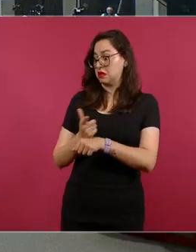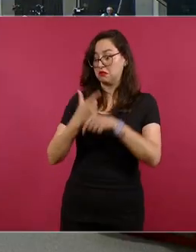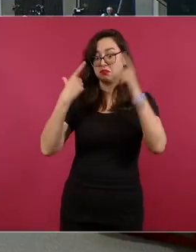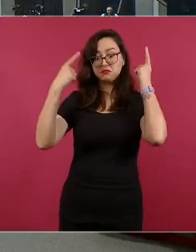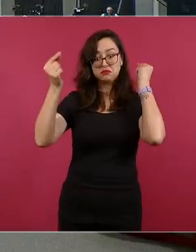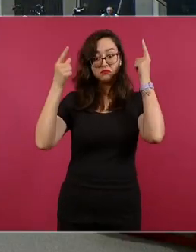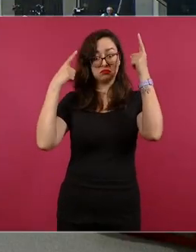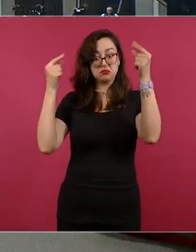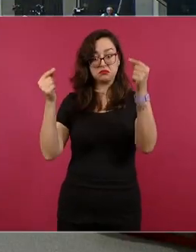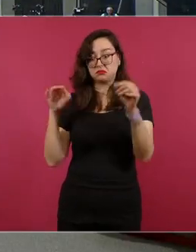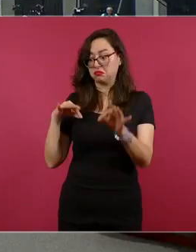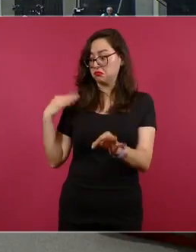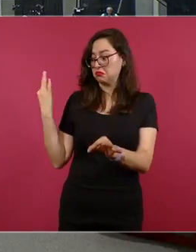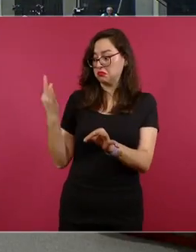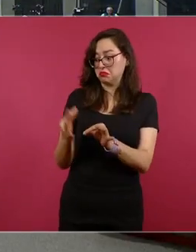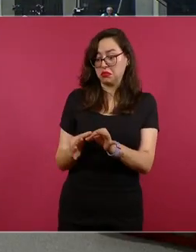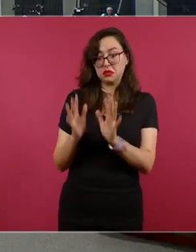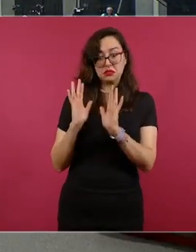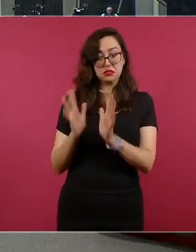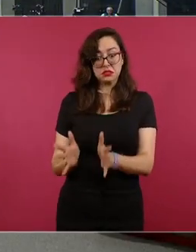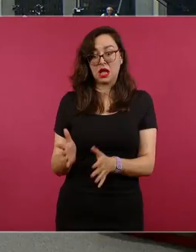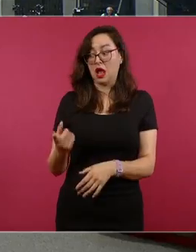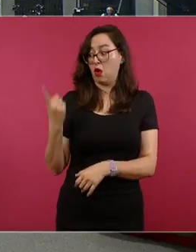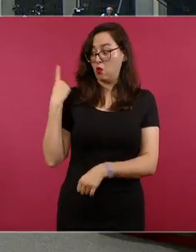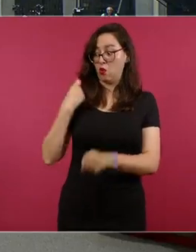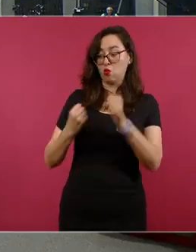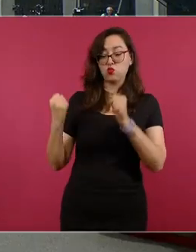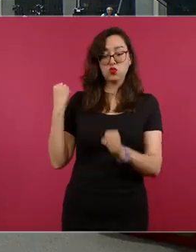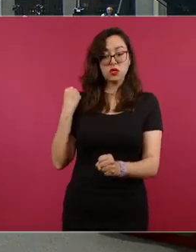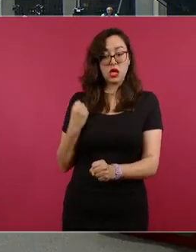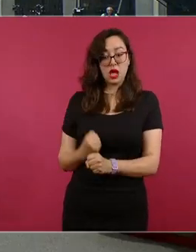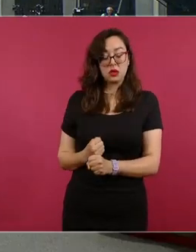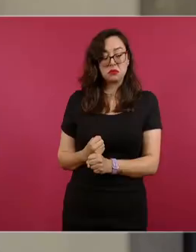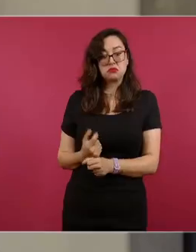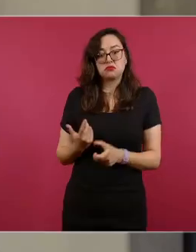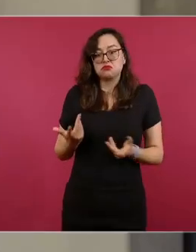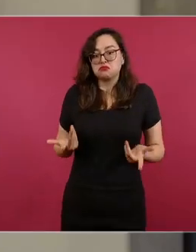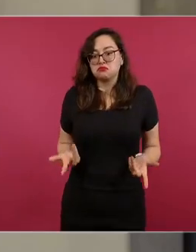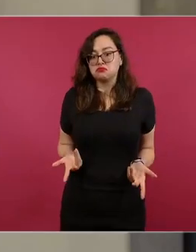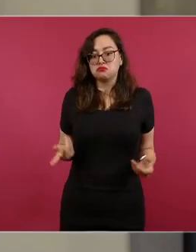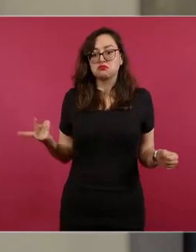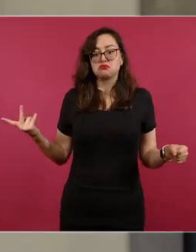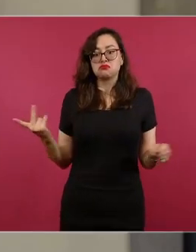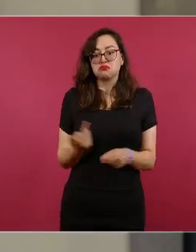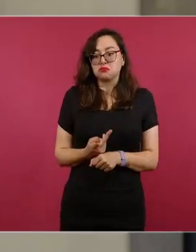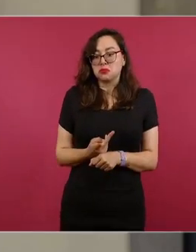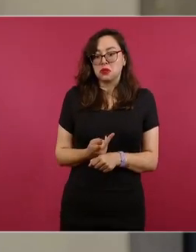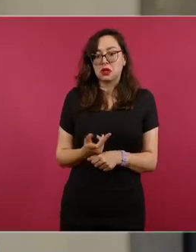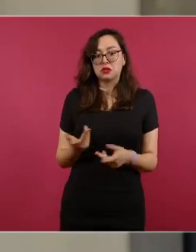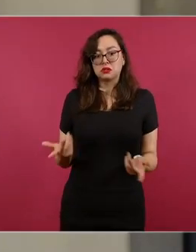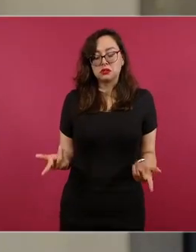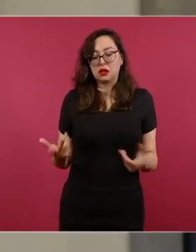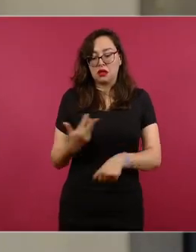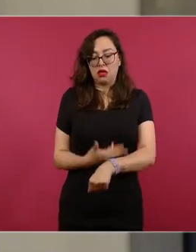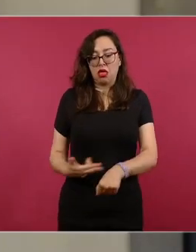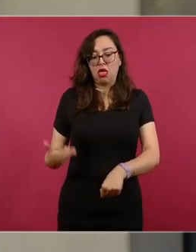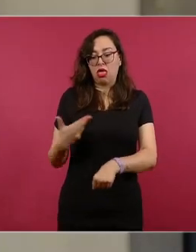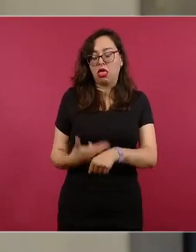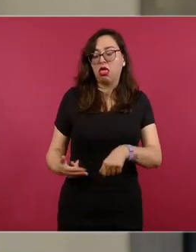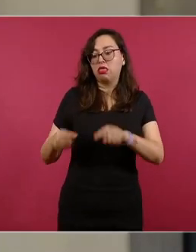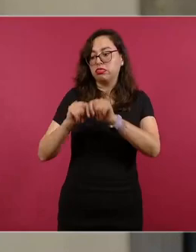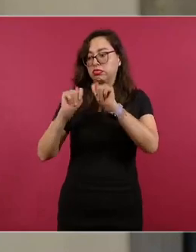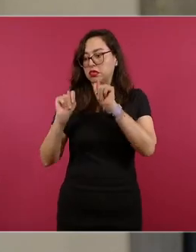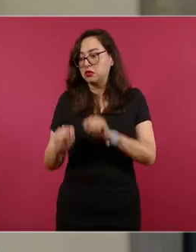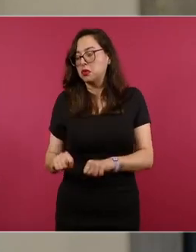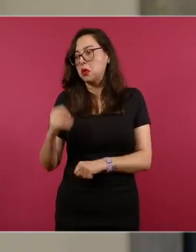servicio social en enero del 2023, se han enfrentado a retrasos en el proceso de titulación y entrega de sus